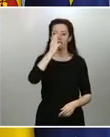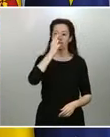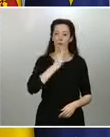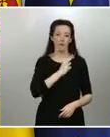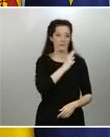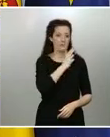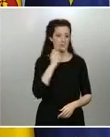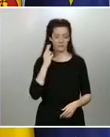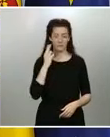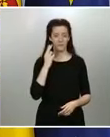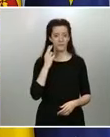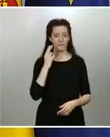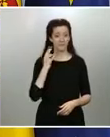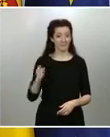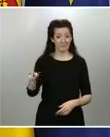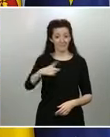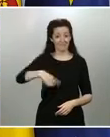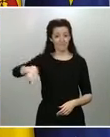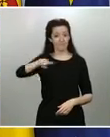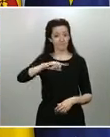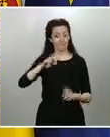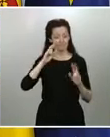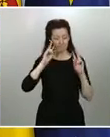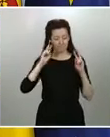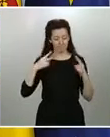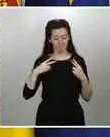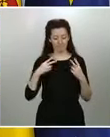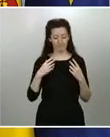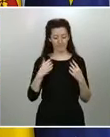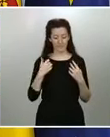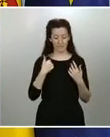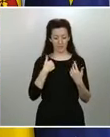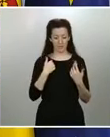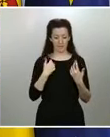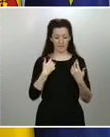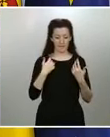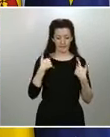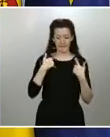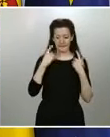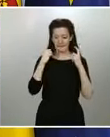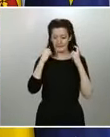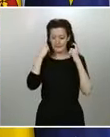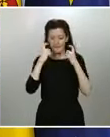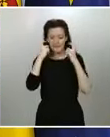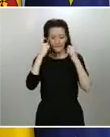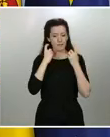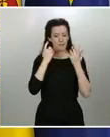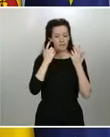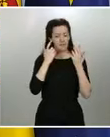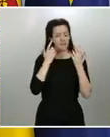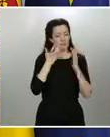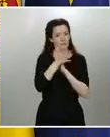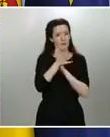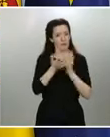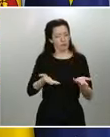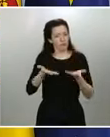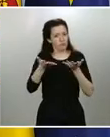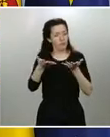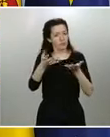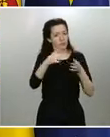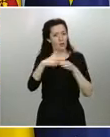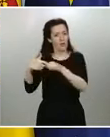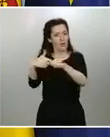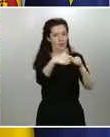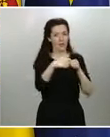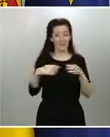y su solidaridad eran la mejor ayuda que podían prestar a los sanitarios que luchaban en primera línea